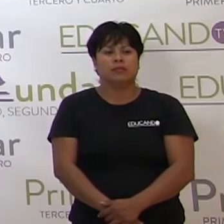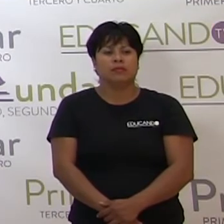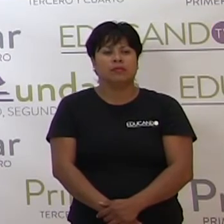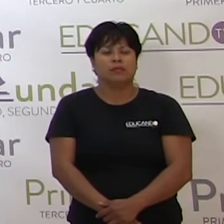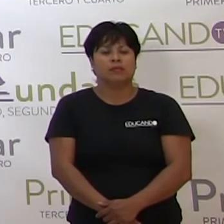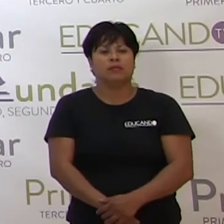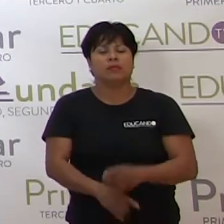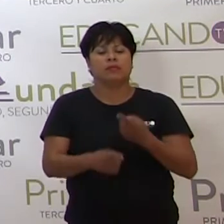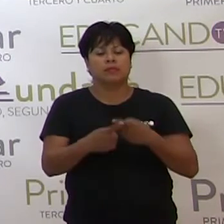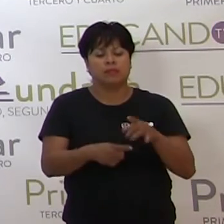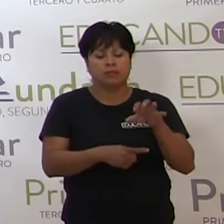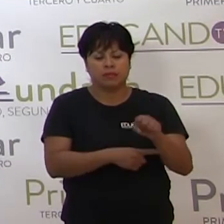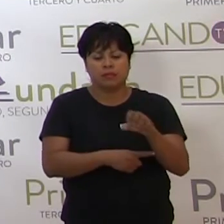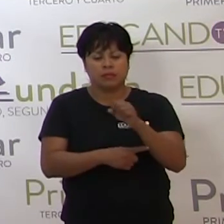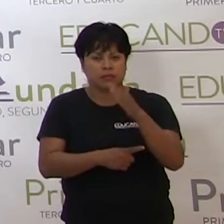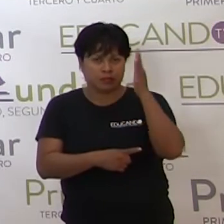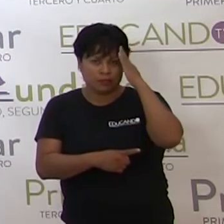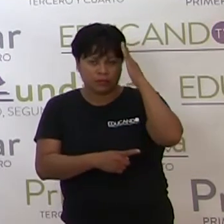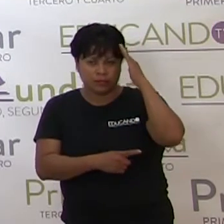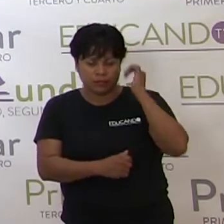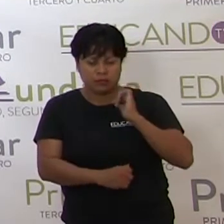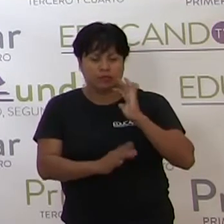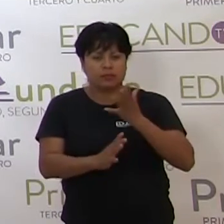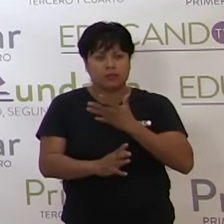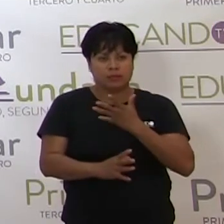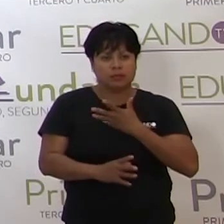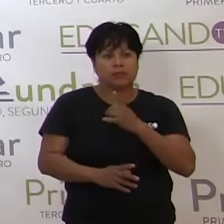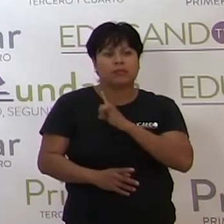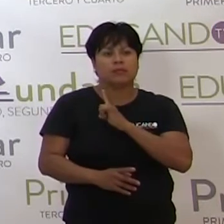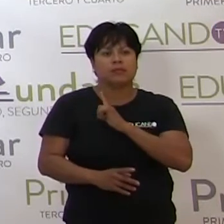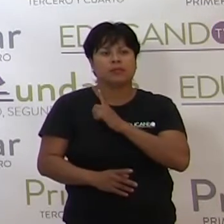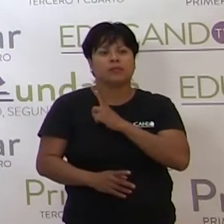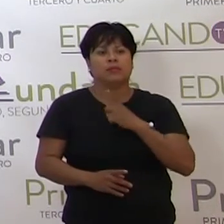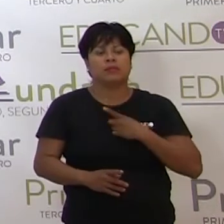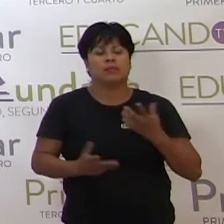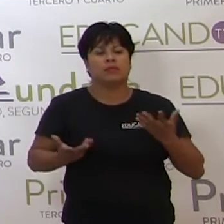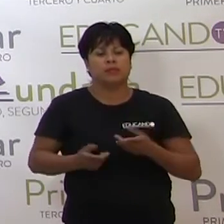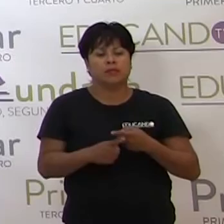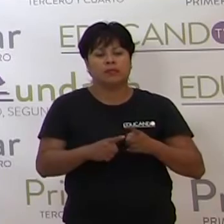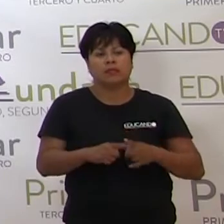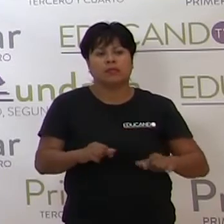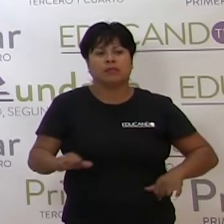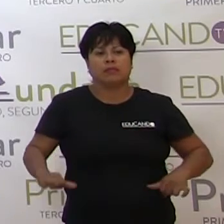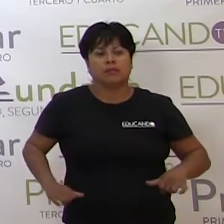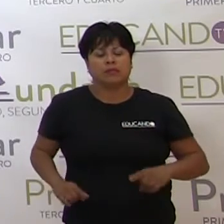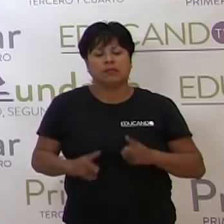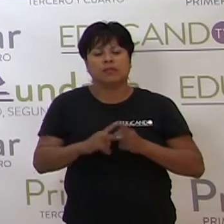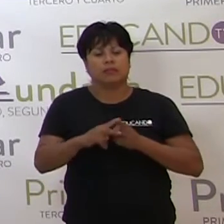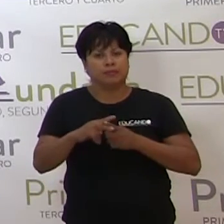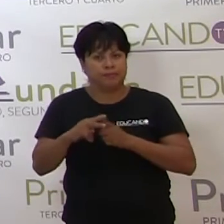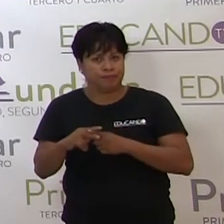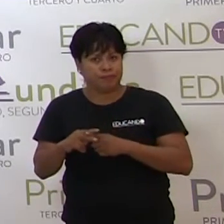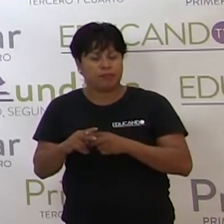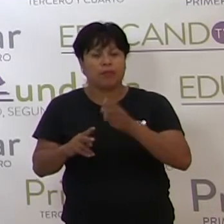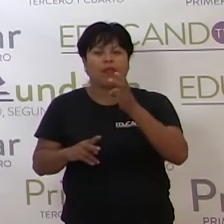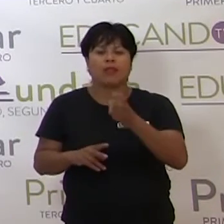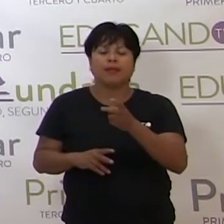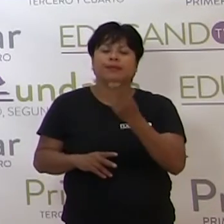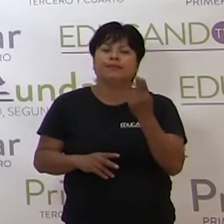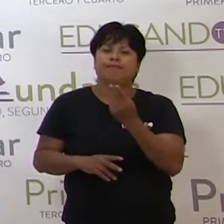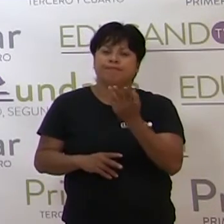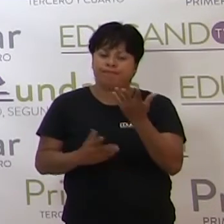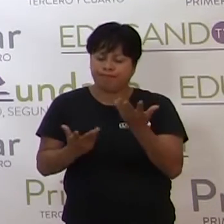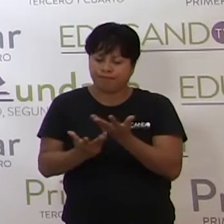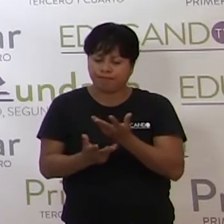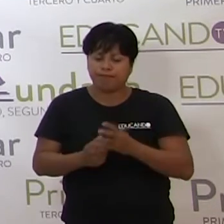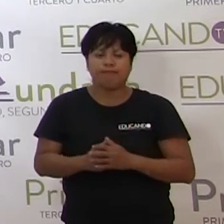los conceptos principales ya los tienes. Solo tienes que hacer los ejercicios de matemáticas. Eso es lo que